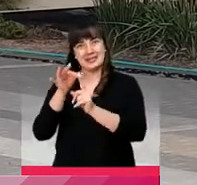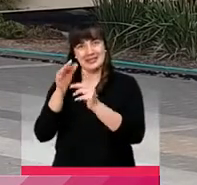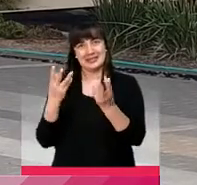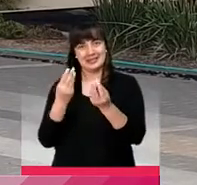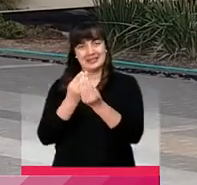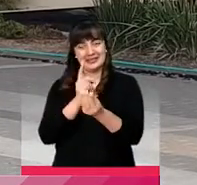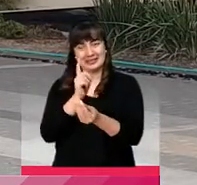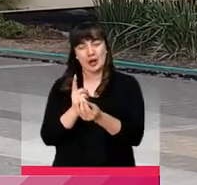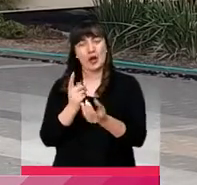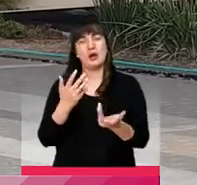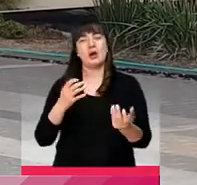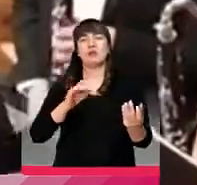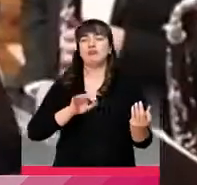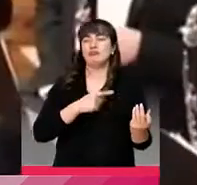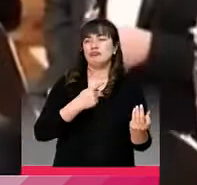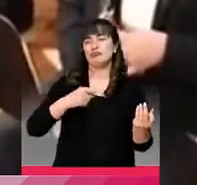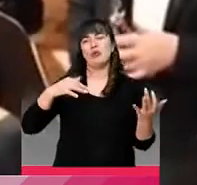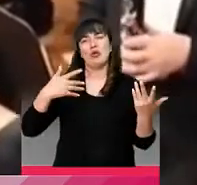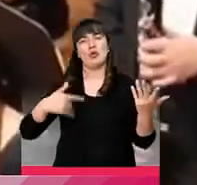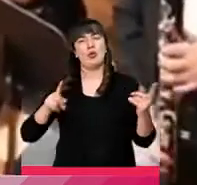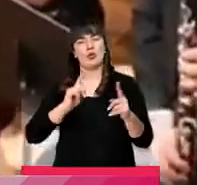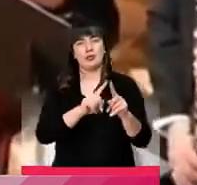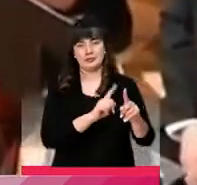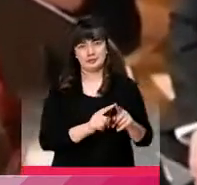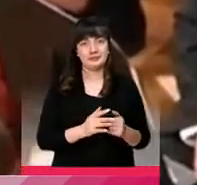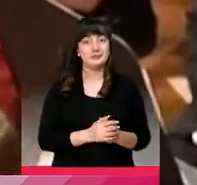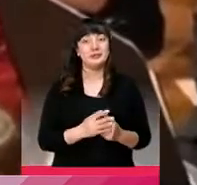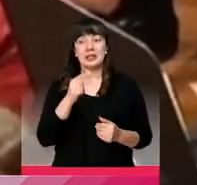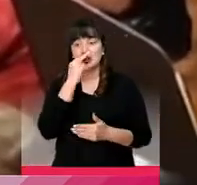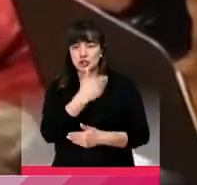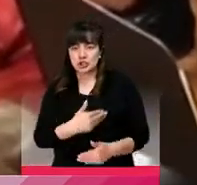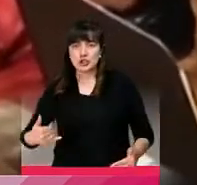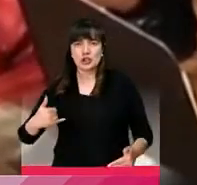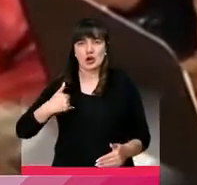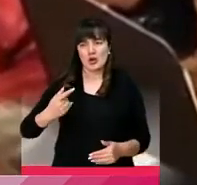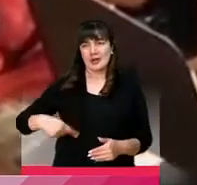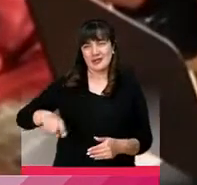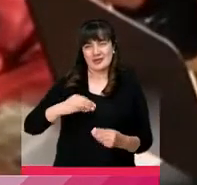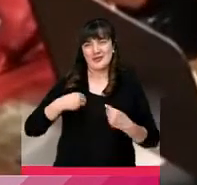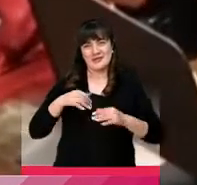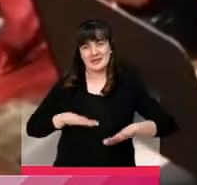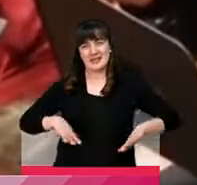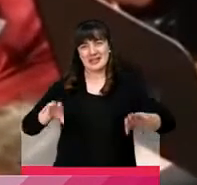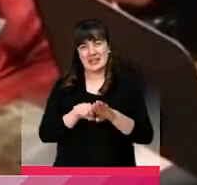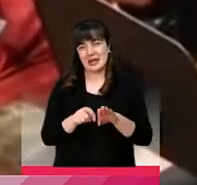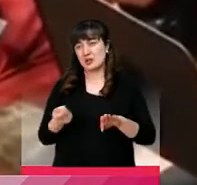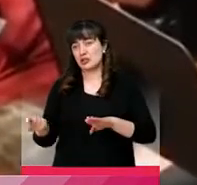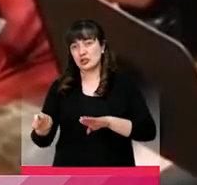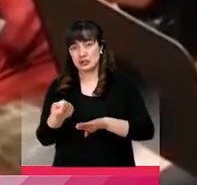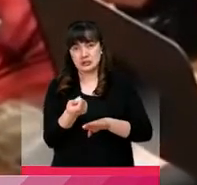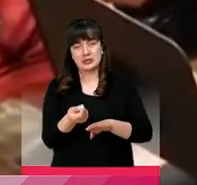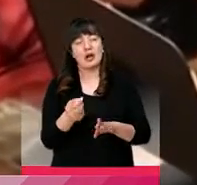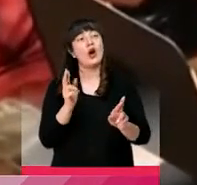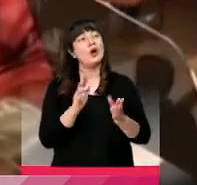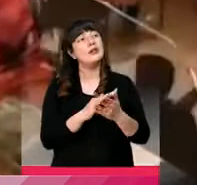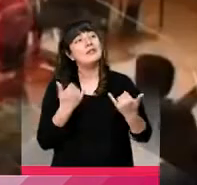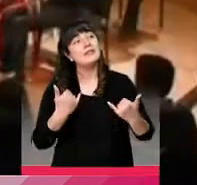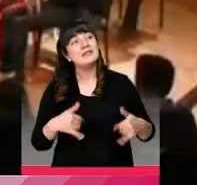obras que me encantaría tocar. Niños y jóvenes artistas de Cajicá y sus veredas solo esperan que se levante el telón